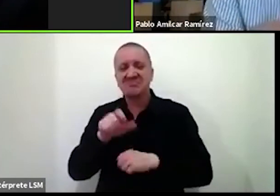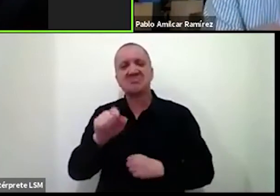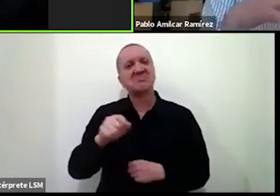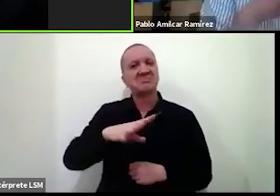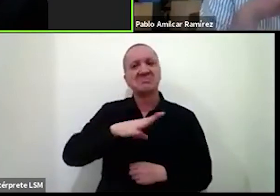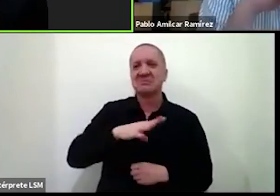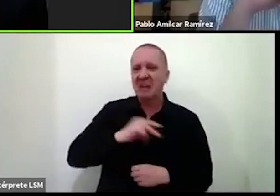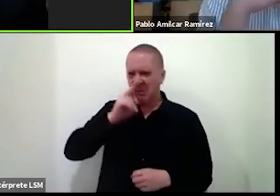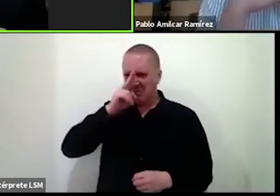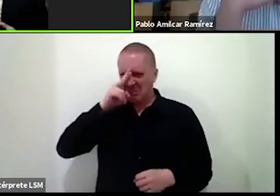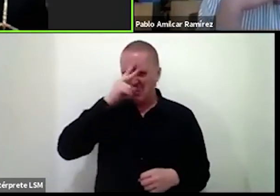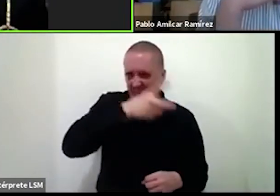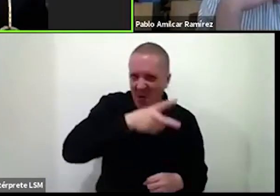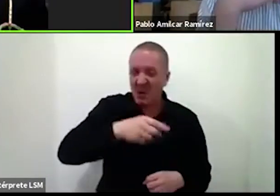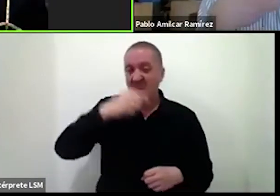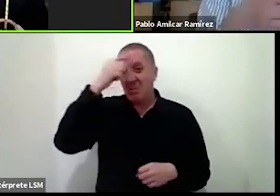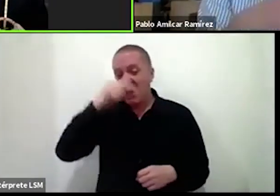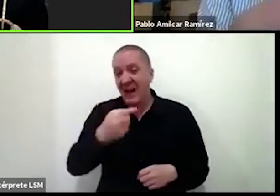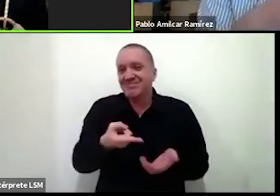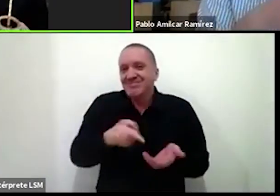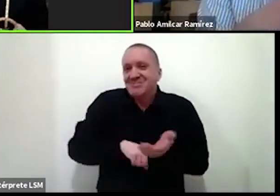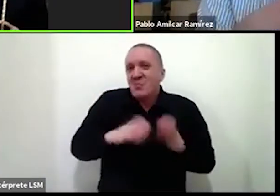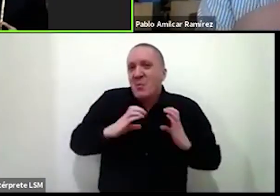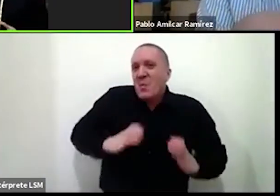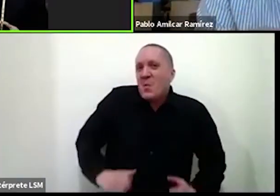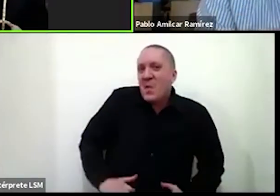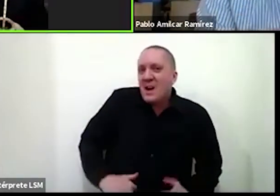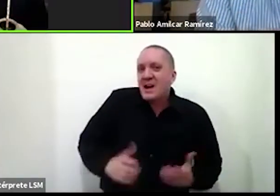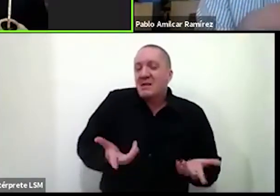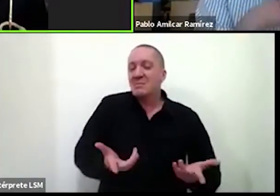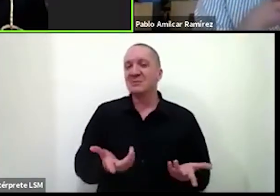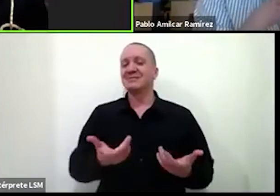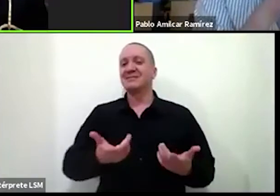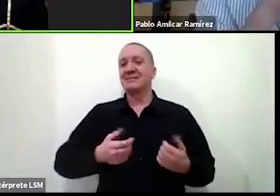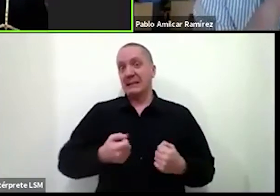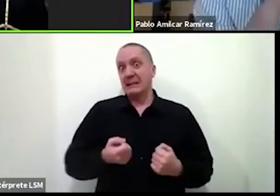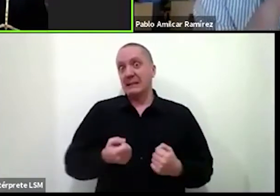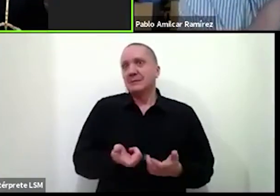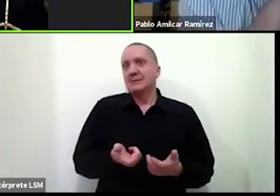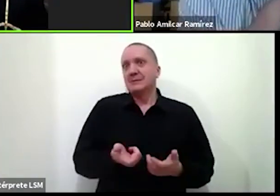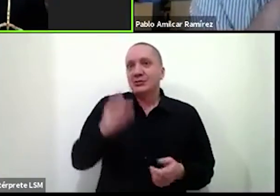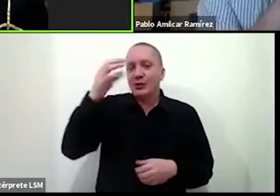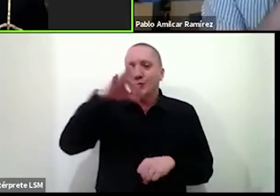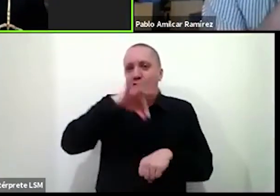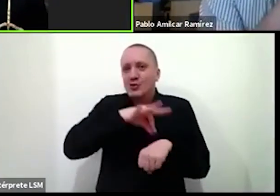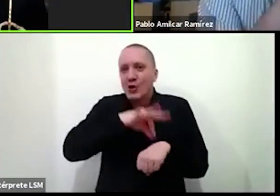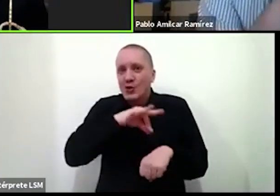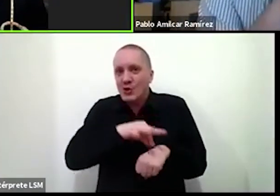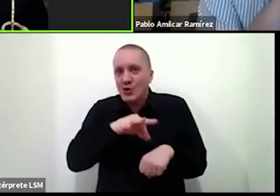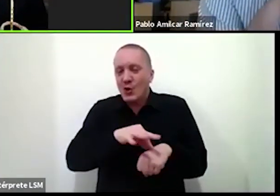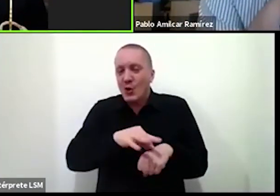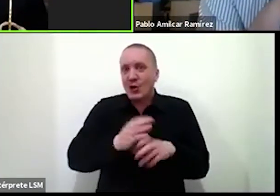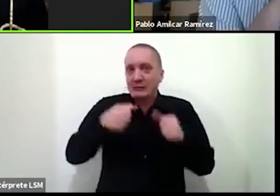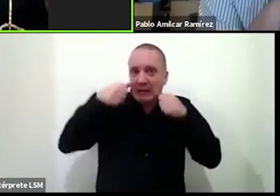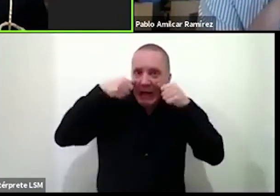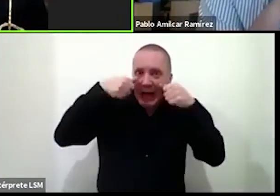de varones trans, sin saber cómo nombrarnos y tenemos que seguir haciendo pedagogía y enseñándoles todo el tiempo, aún en